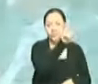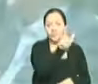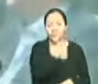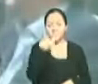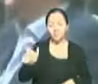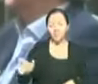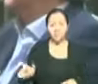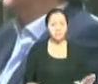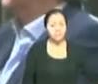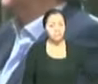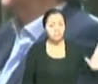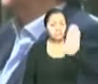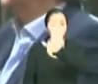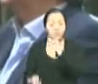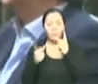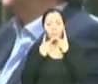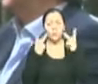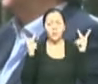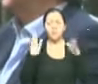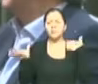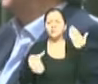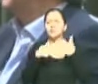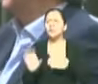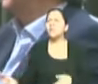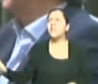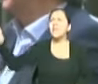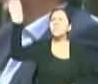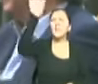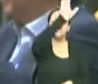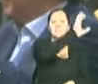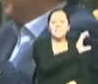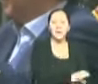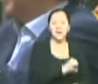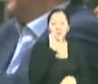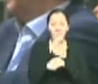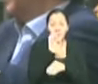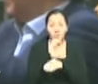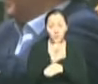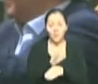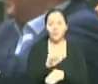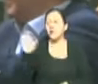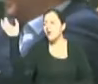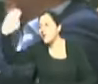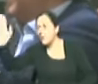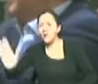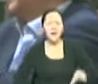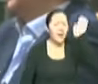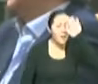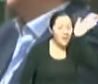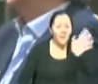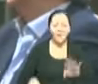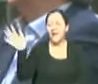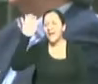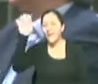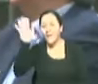tu gente, tu pueblo, de todos los rincones de la patria, los que te saludaron